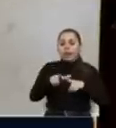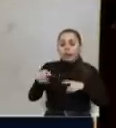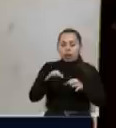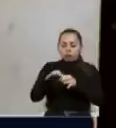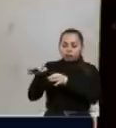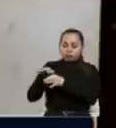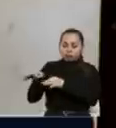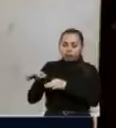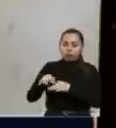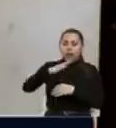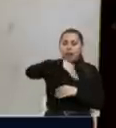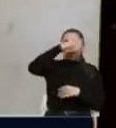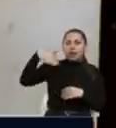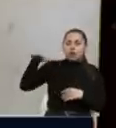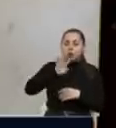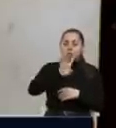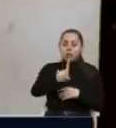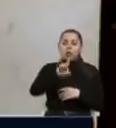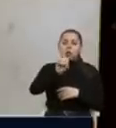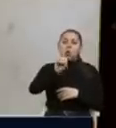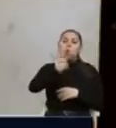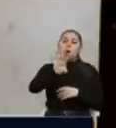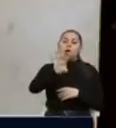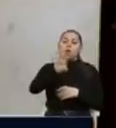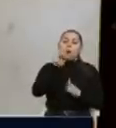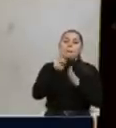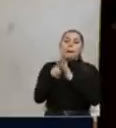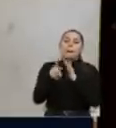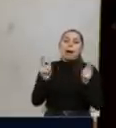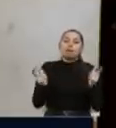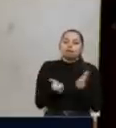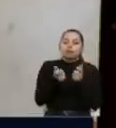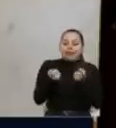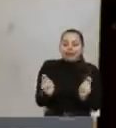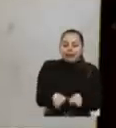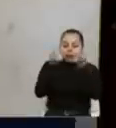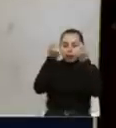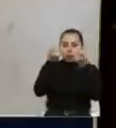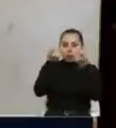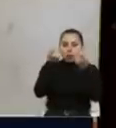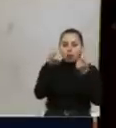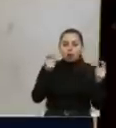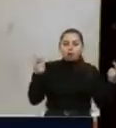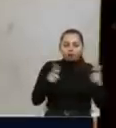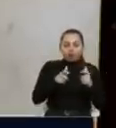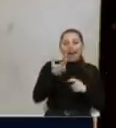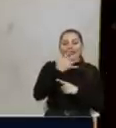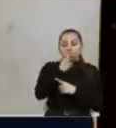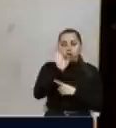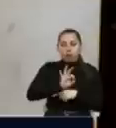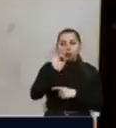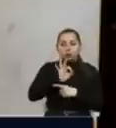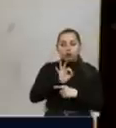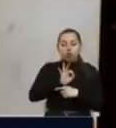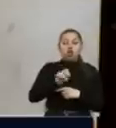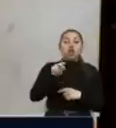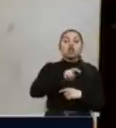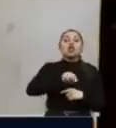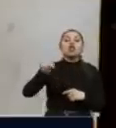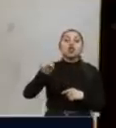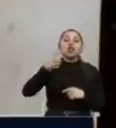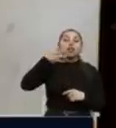En Antioquia, 104 homicidios menos, una reducción del 14%. En Norte de